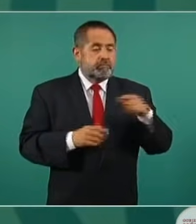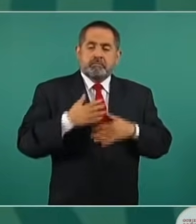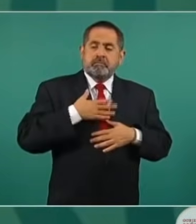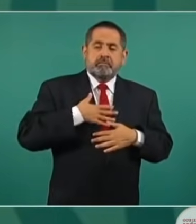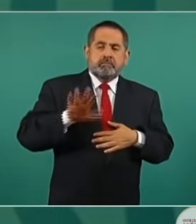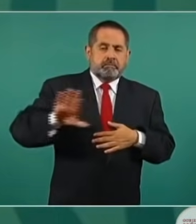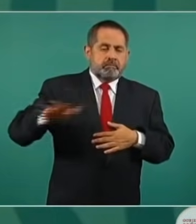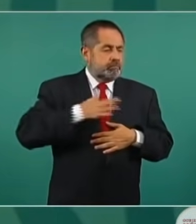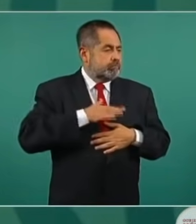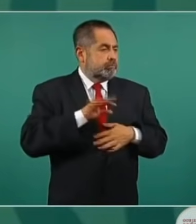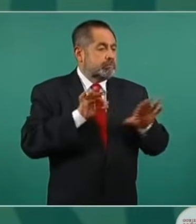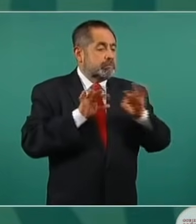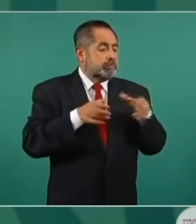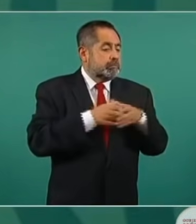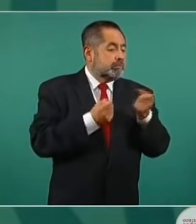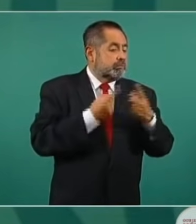Y es hasta